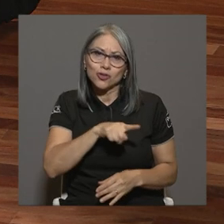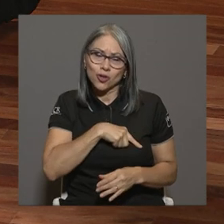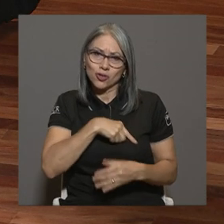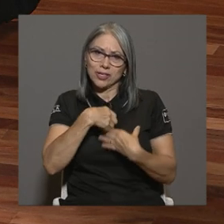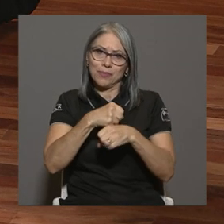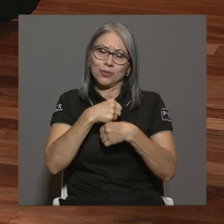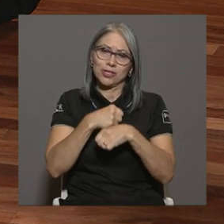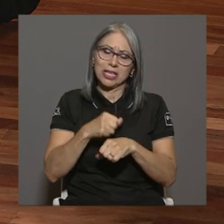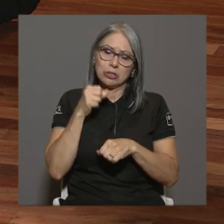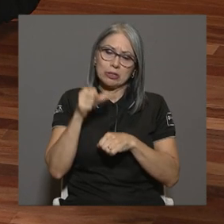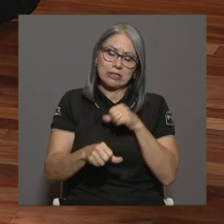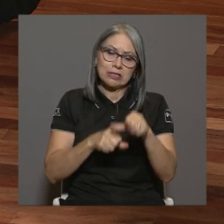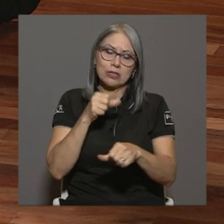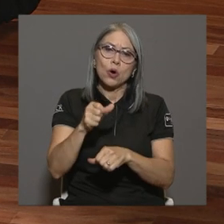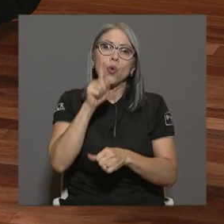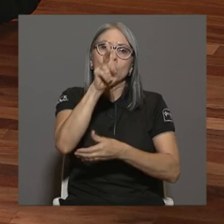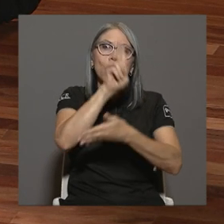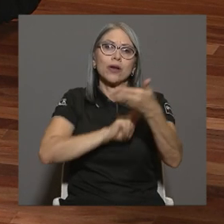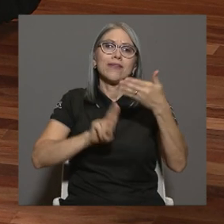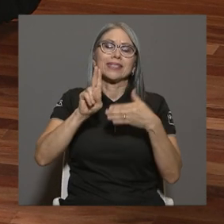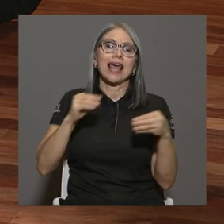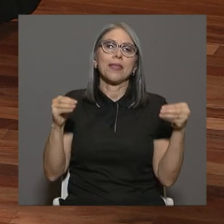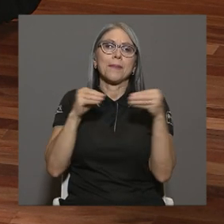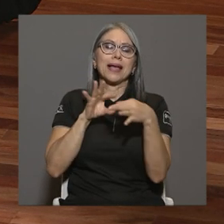una universidad más vinculada con la sociedad